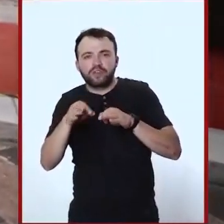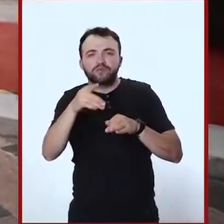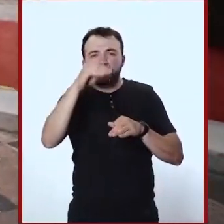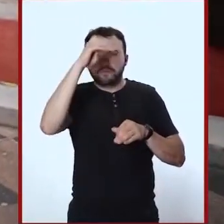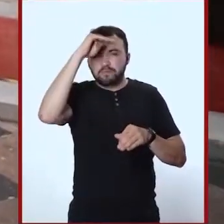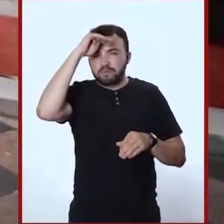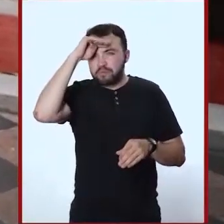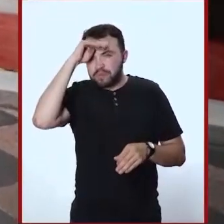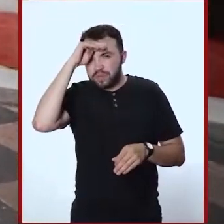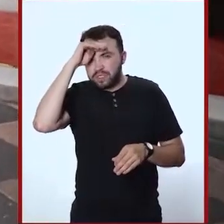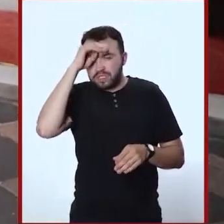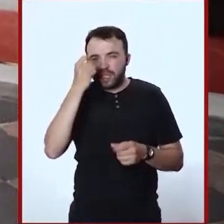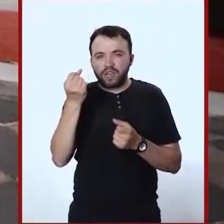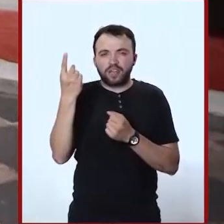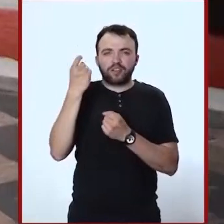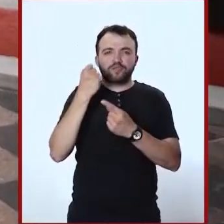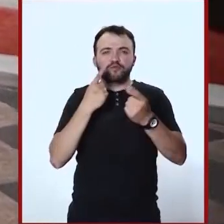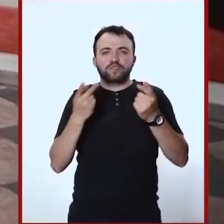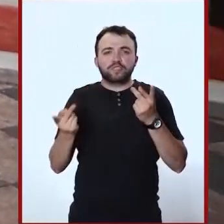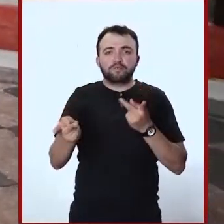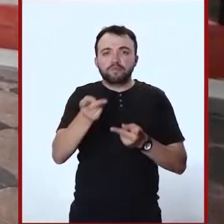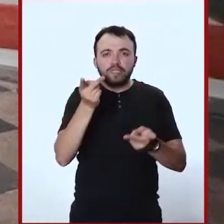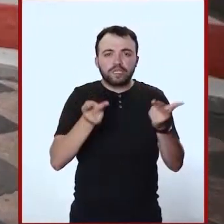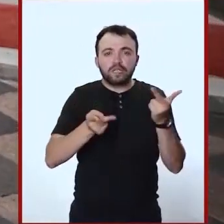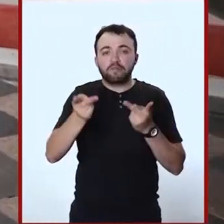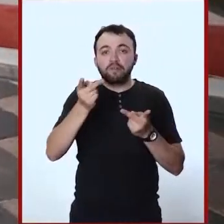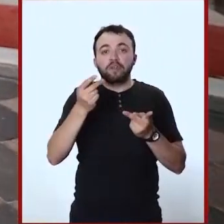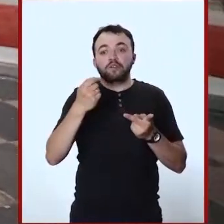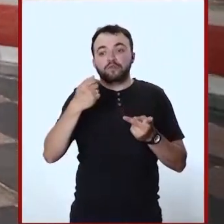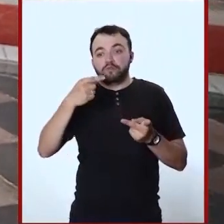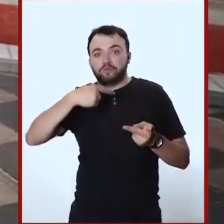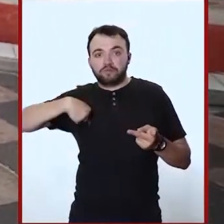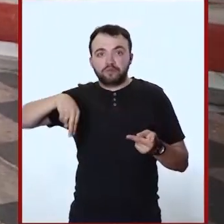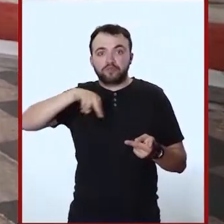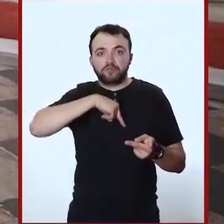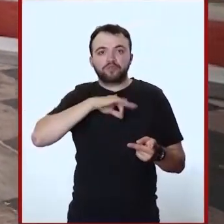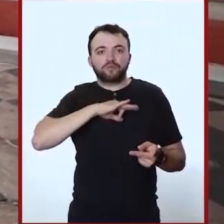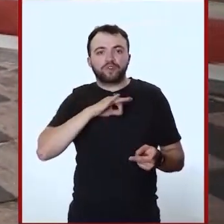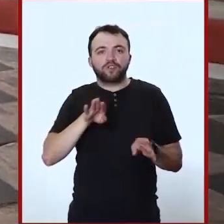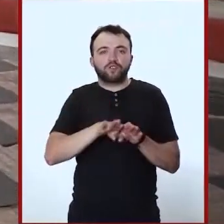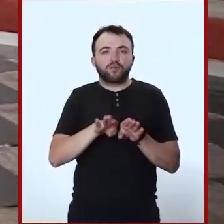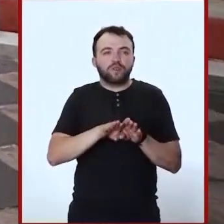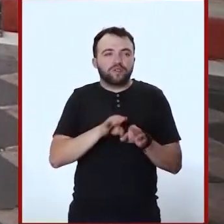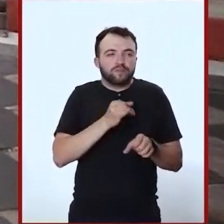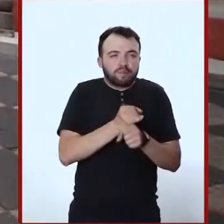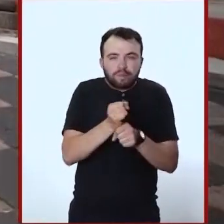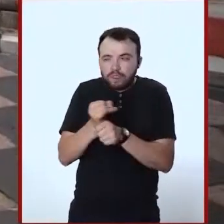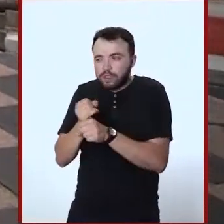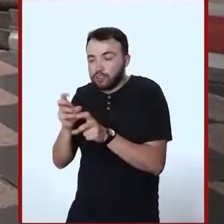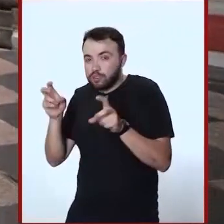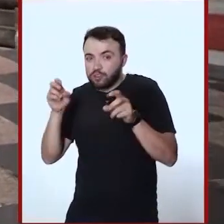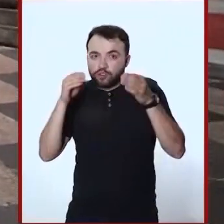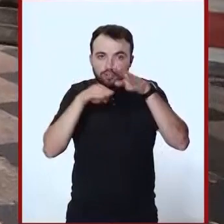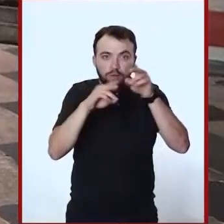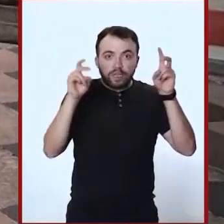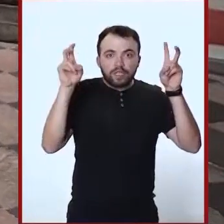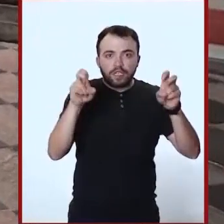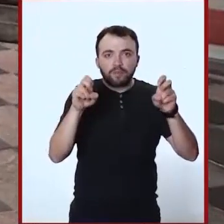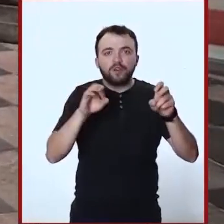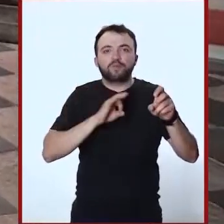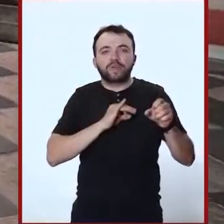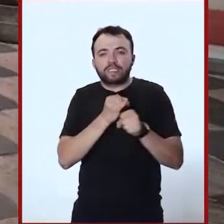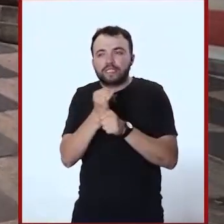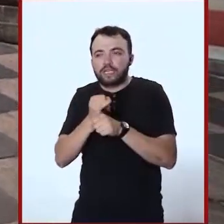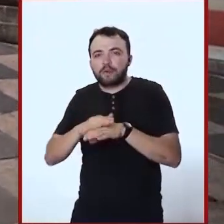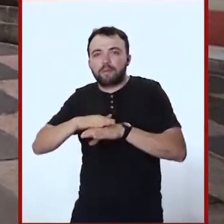compártanos sus inquietudes a través de las redes sociales para que nosotros indaguemos más sobre el tema y compartamos por este medio el resultado de nuestra